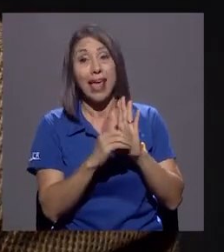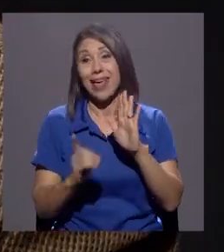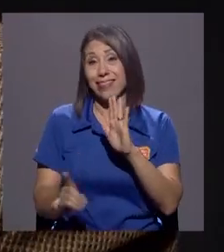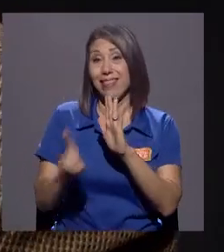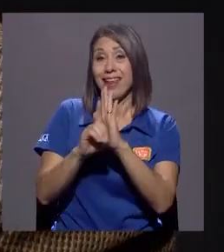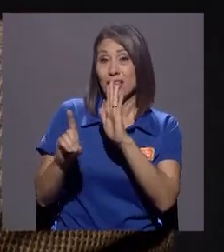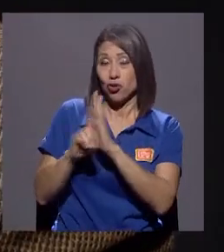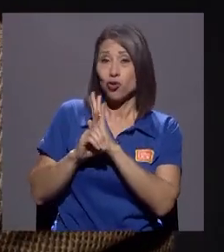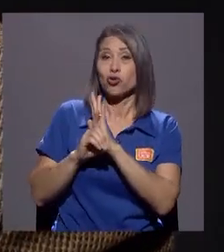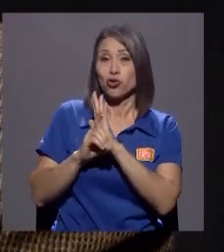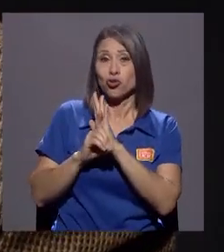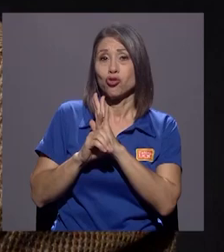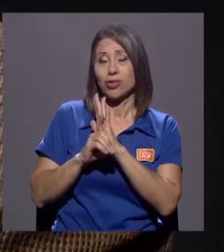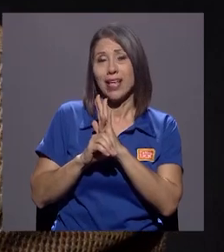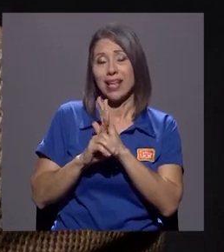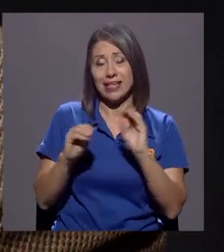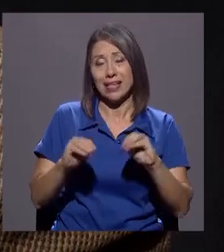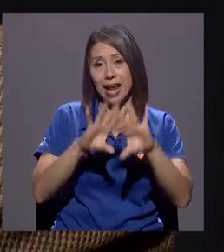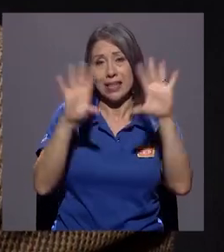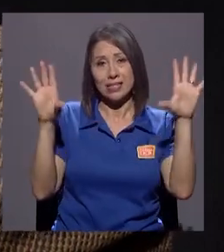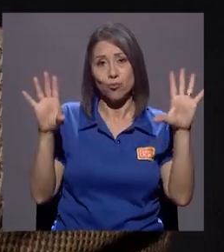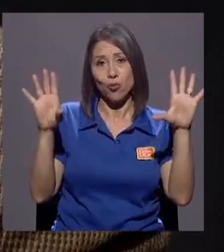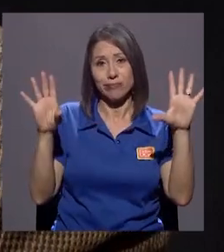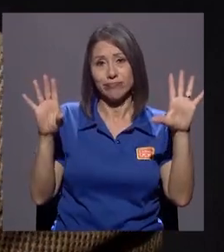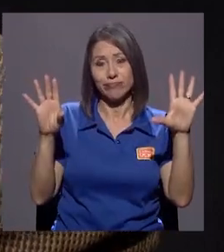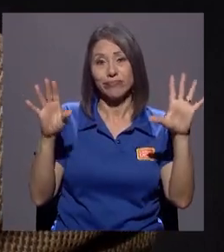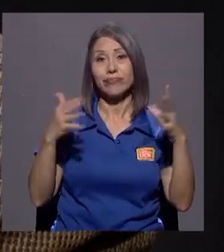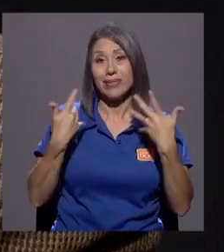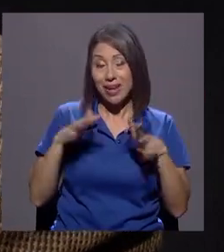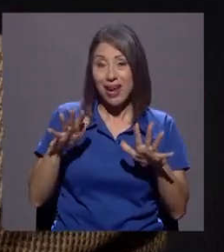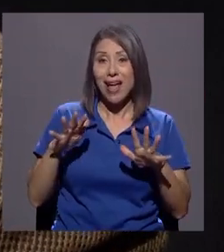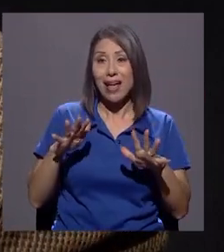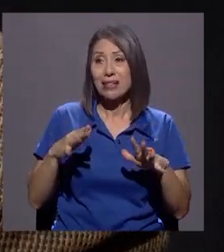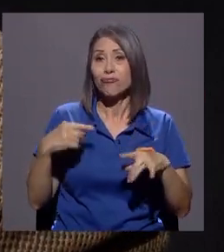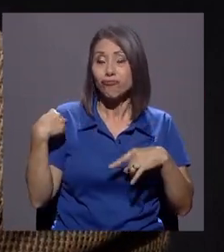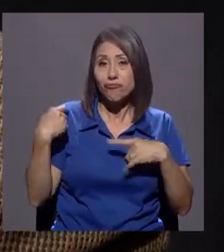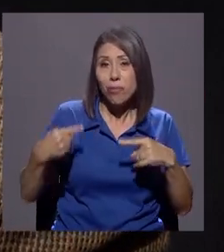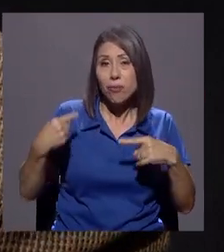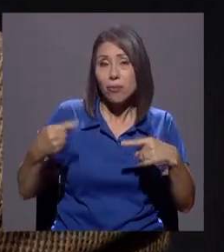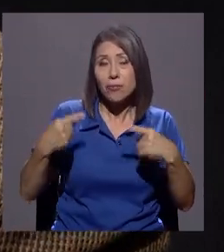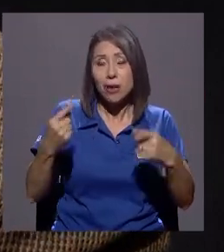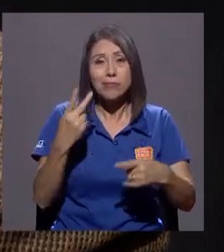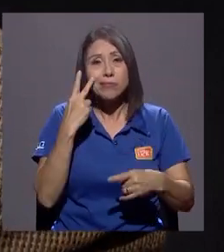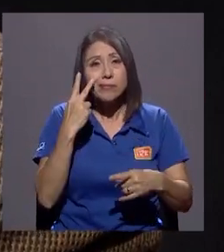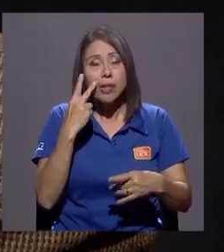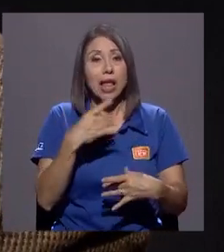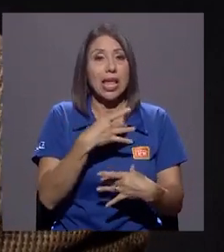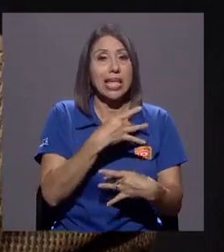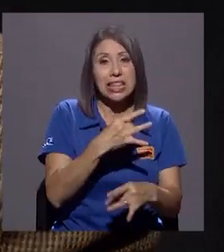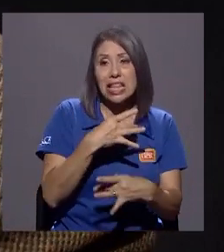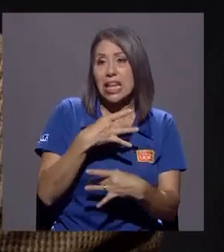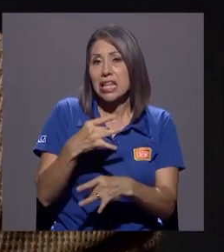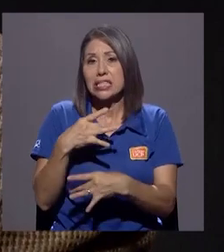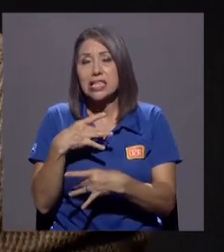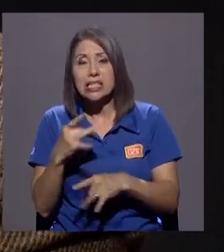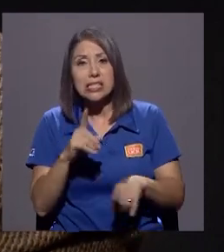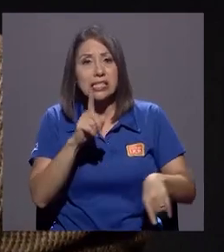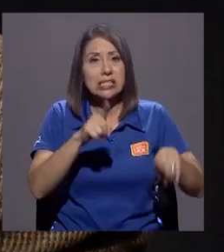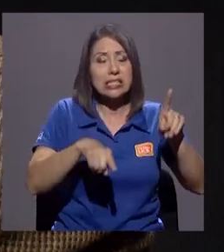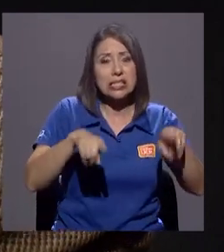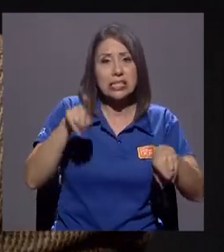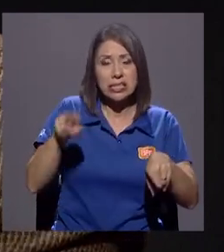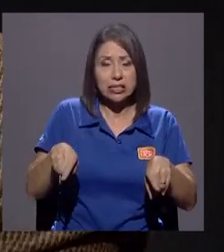derechos es clarísimo digamos se han venido acentuando se las los intereses han venido